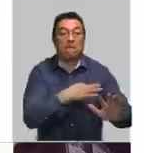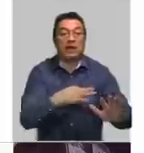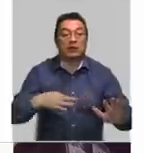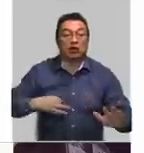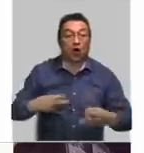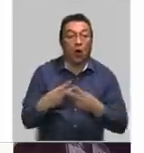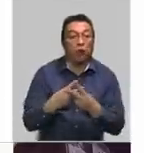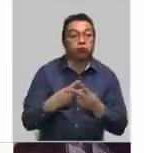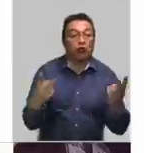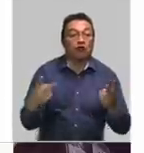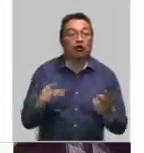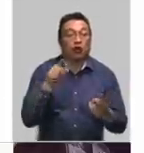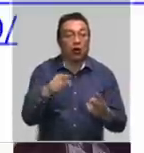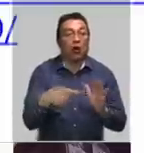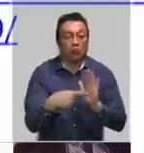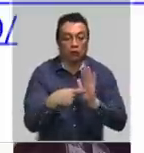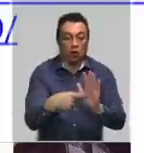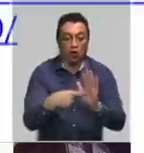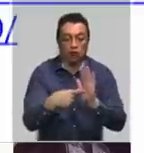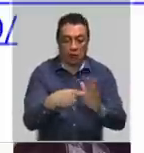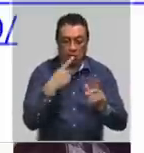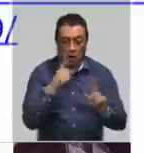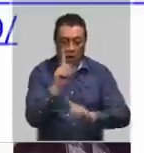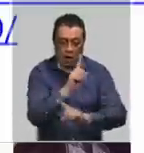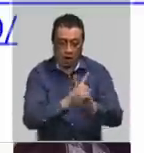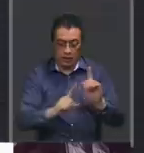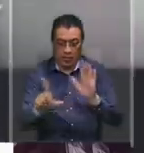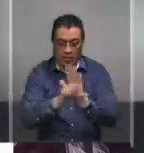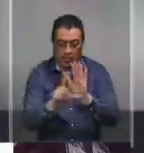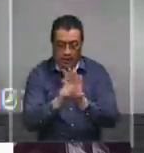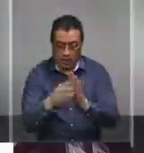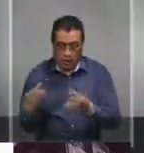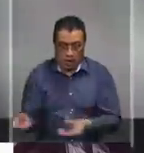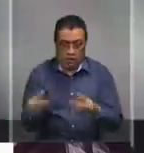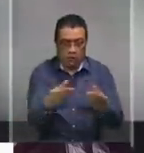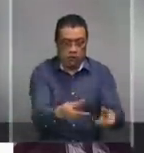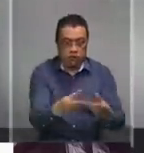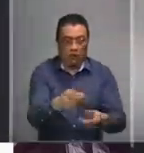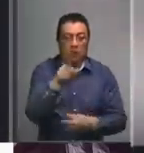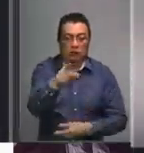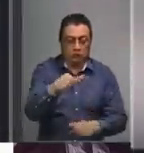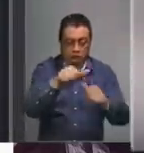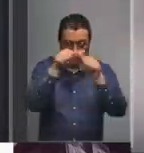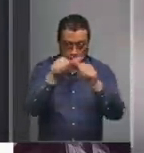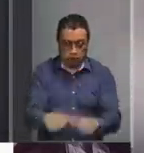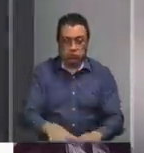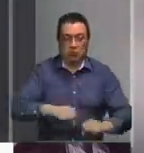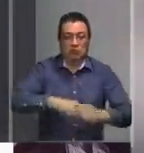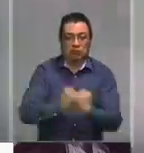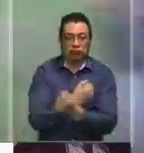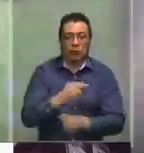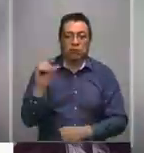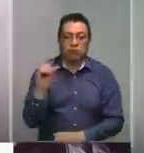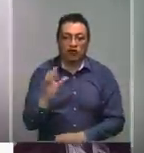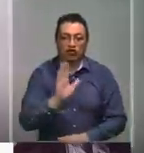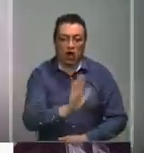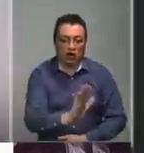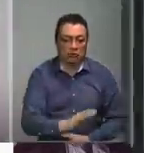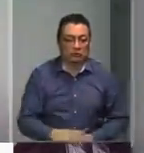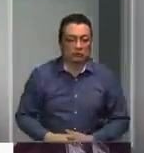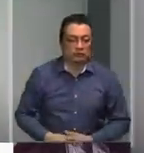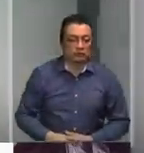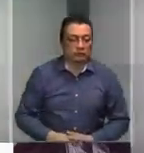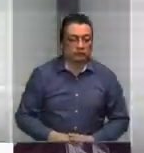Público decidió mostrar mucho más que argumentos legales para que Héctor Yaitul permanezca en prisión preventiva.